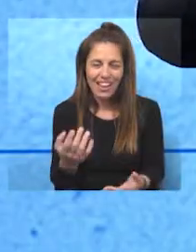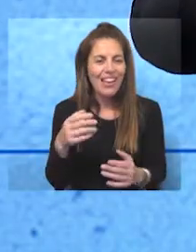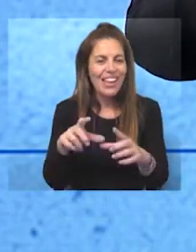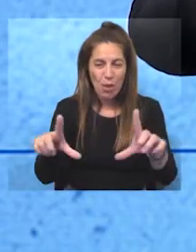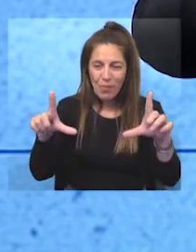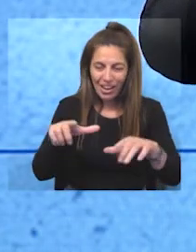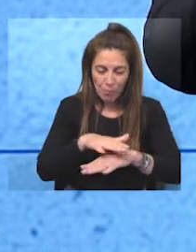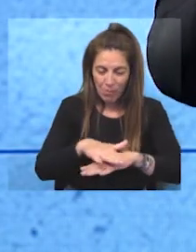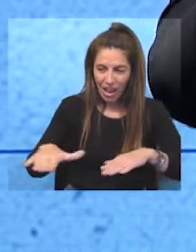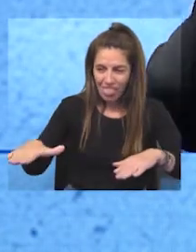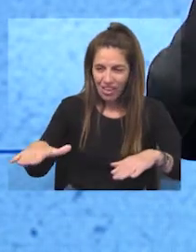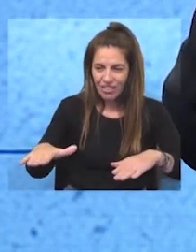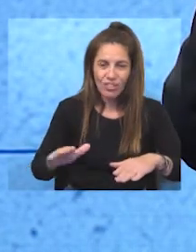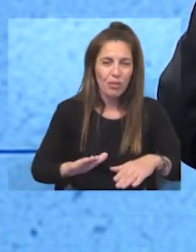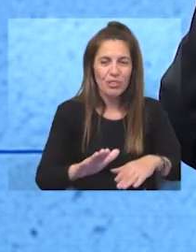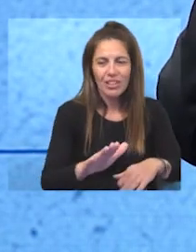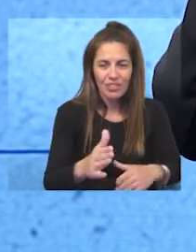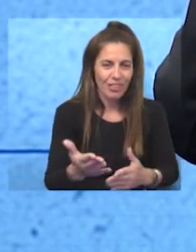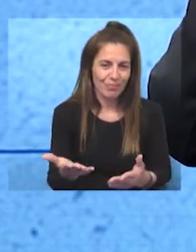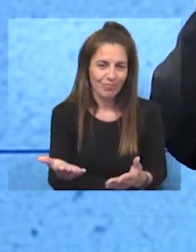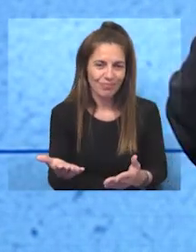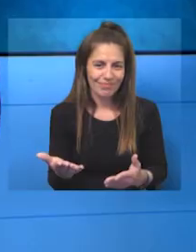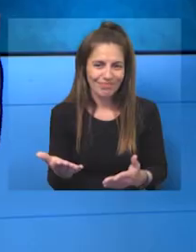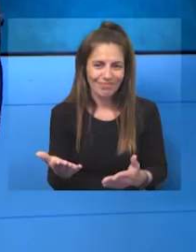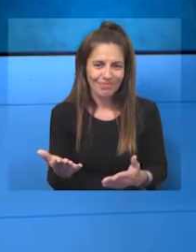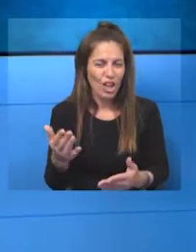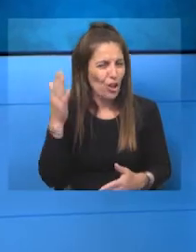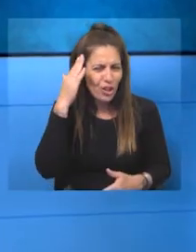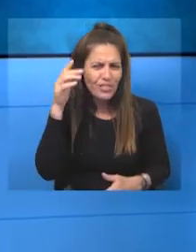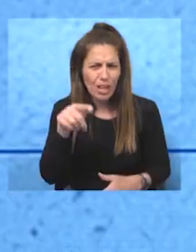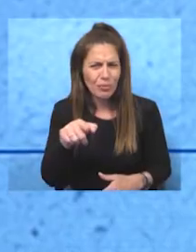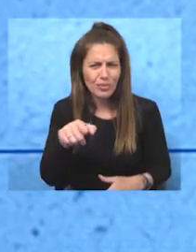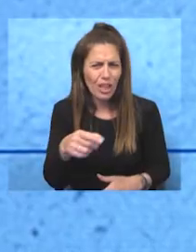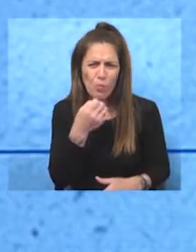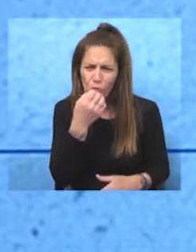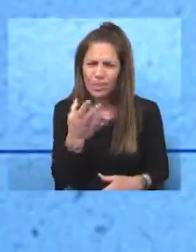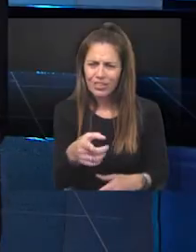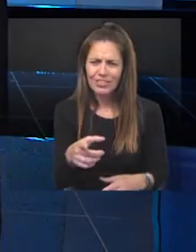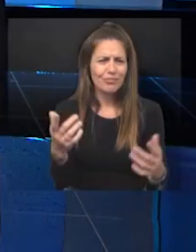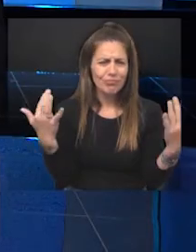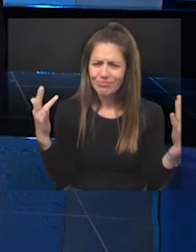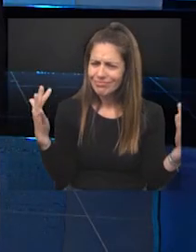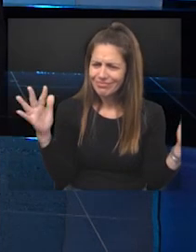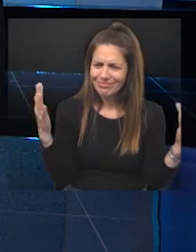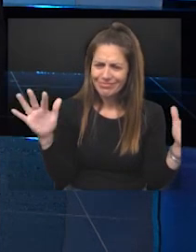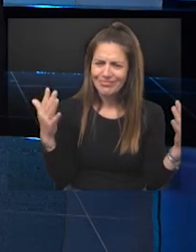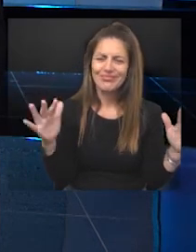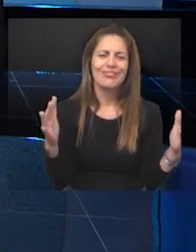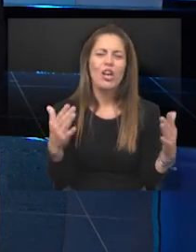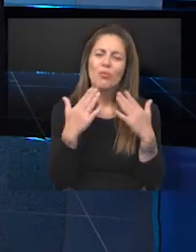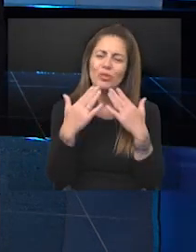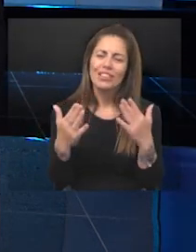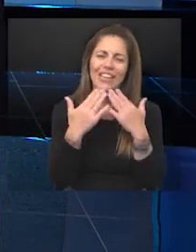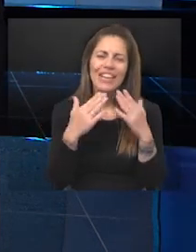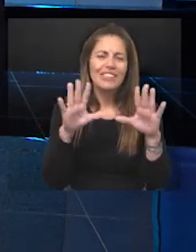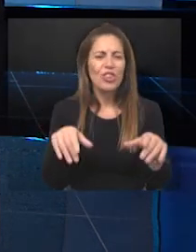era plana y yo lo tenía que poner para arriba lo que sabe usted es bueno eh Muchas gracias muchas gracias a